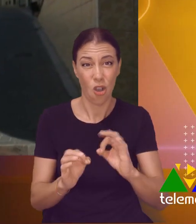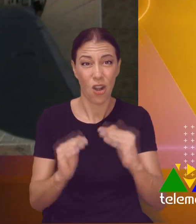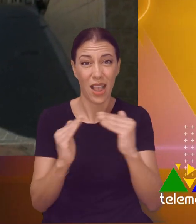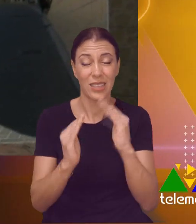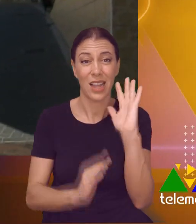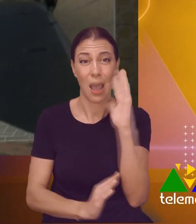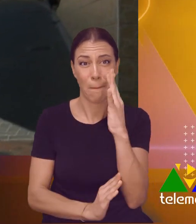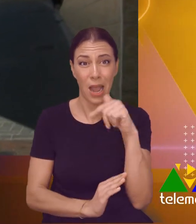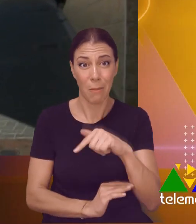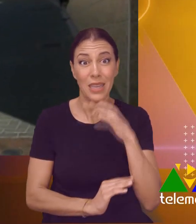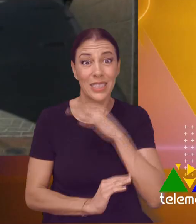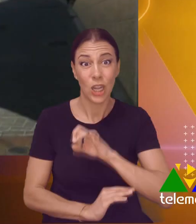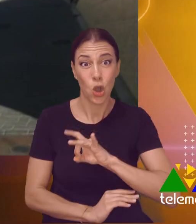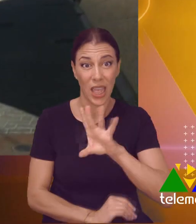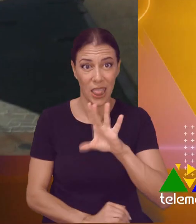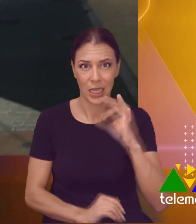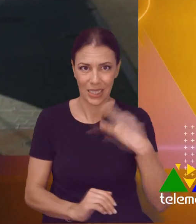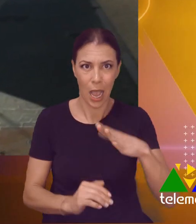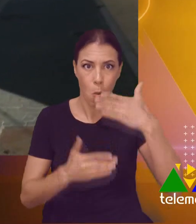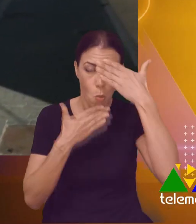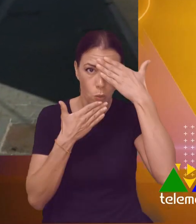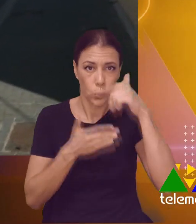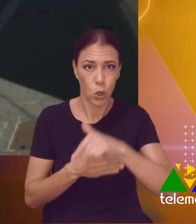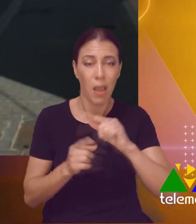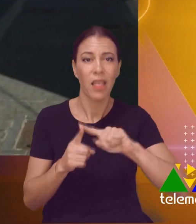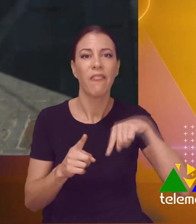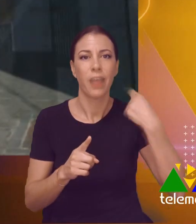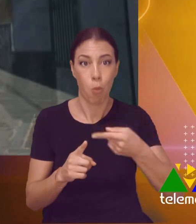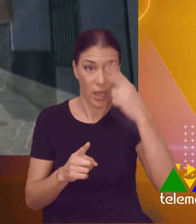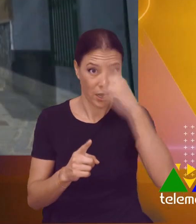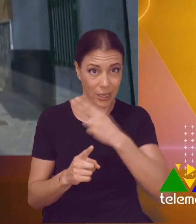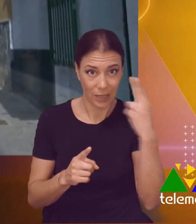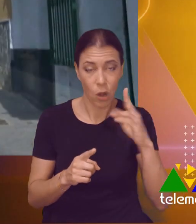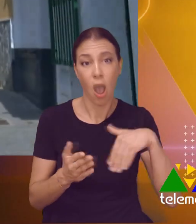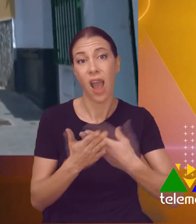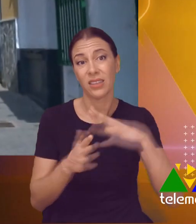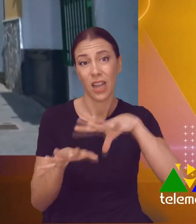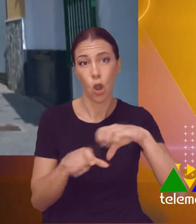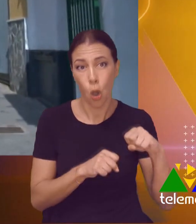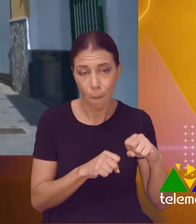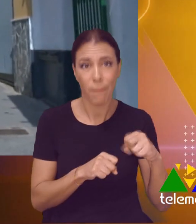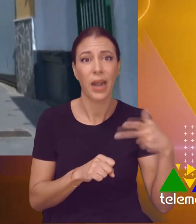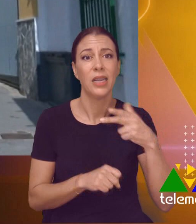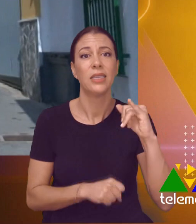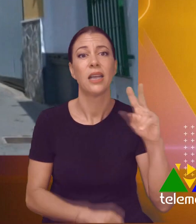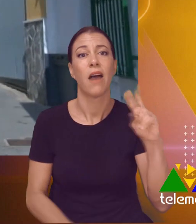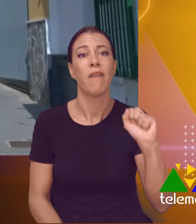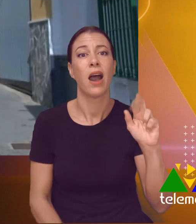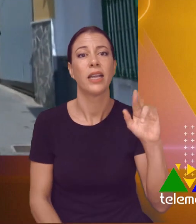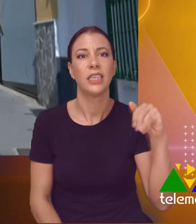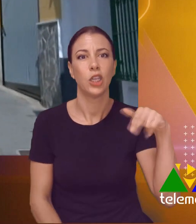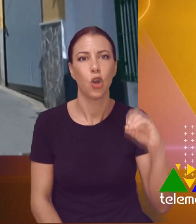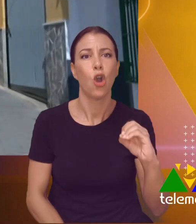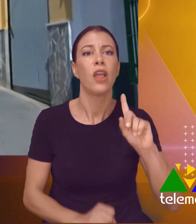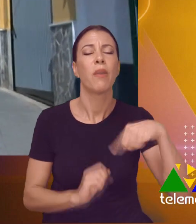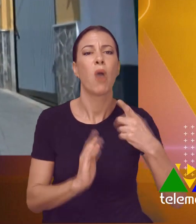Casa de La Palma, que existió desde el siglo XV, ya era musulmán, después fue cristiano hasta que lo compran los chavarinos y lo